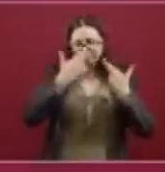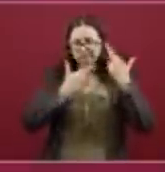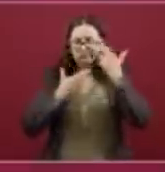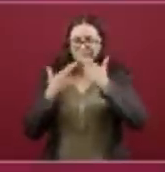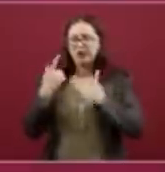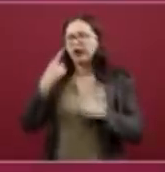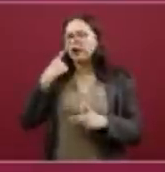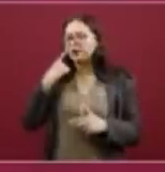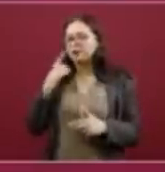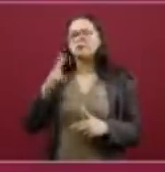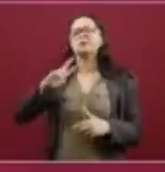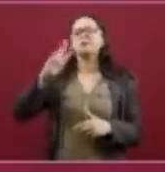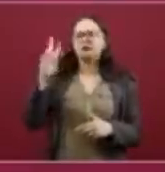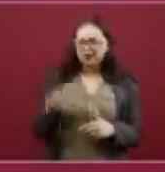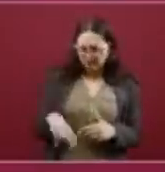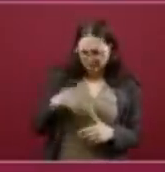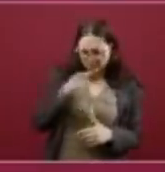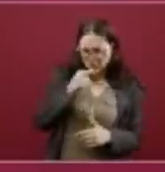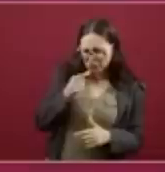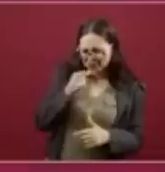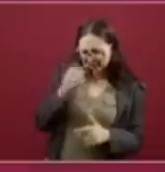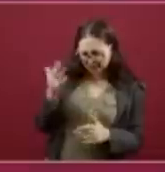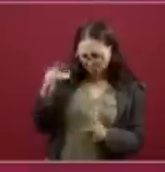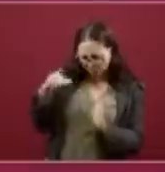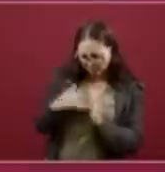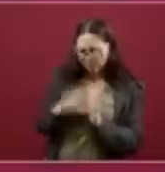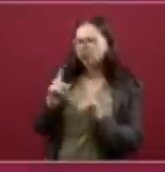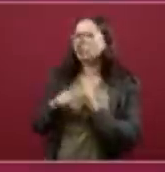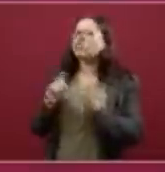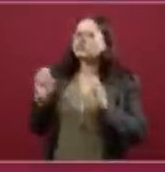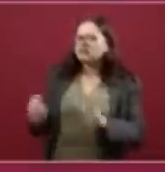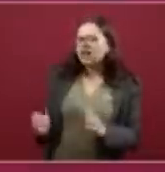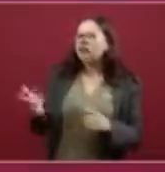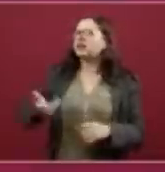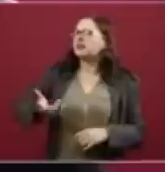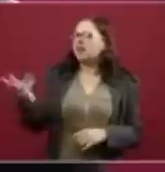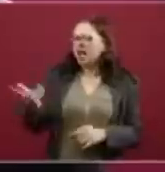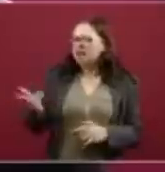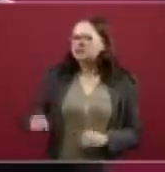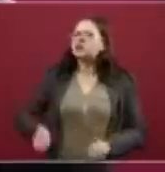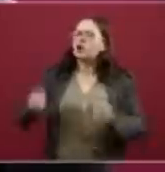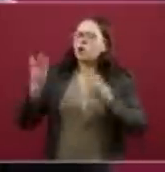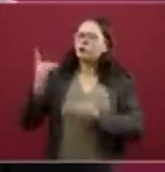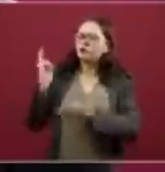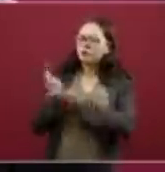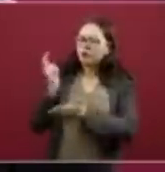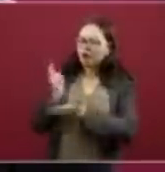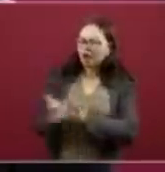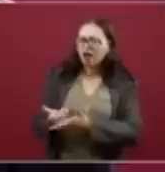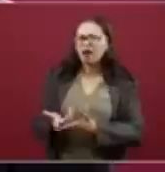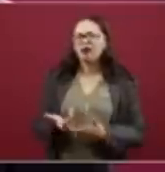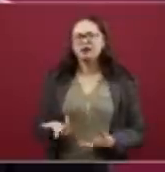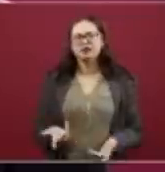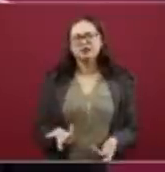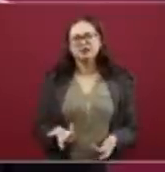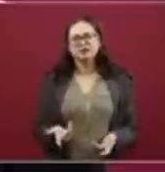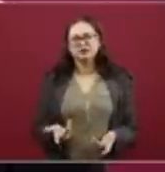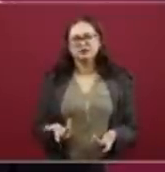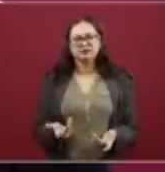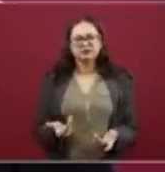esos elementos, dónde están, qué están haciendo, cuánto están cobrando,